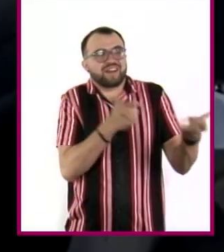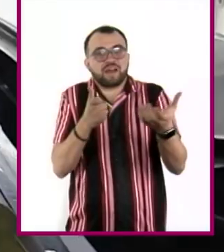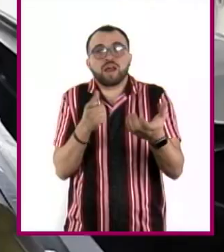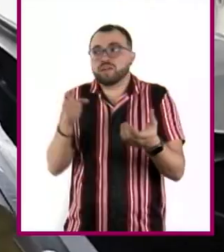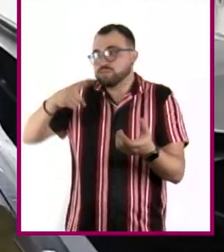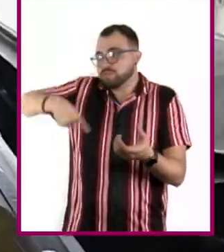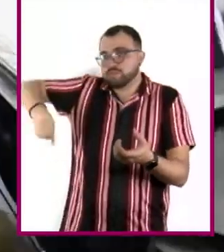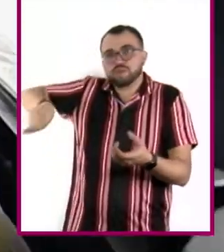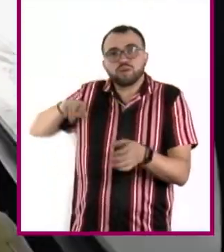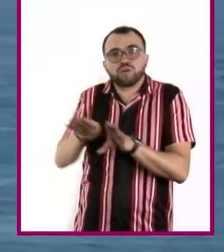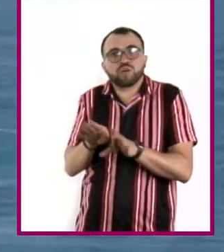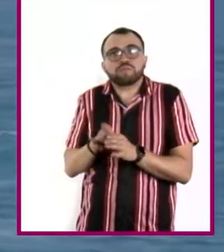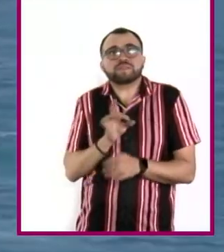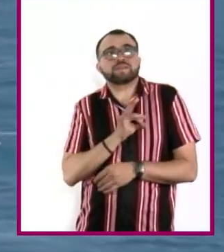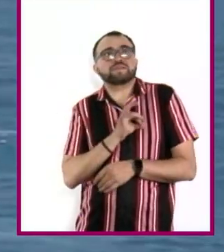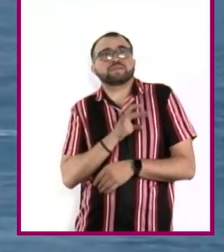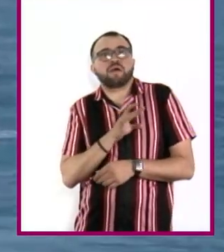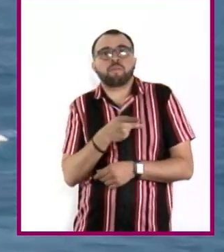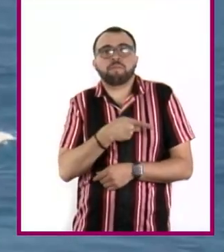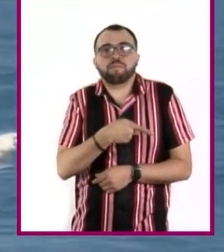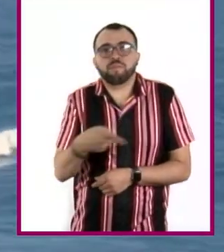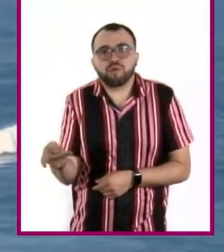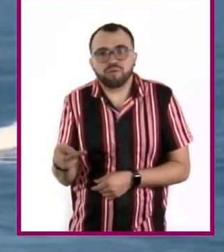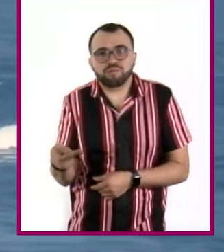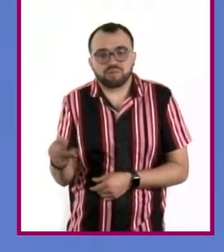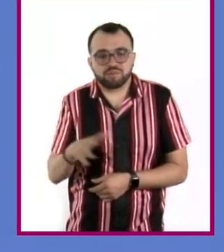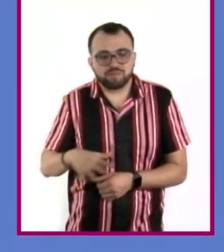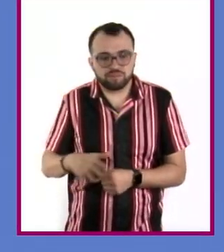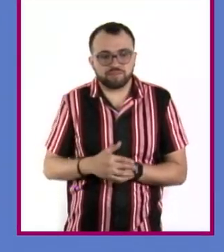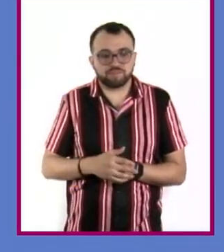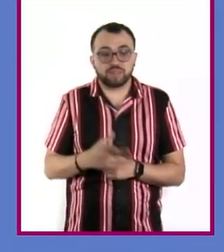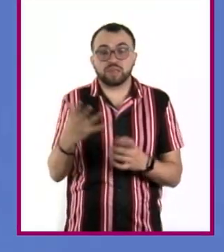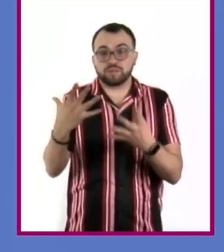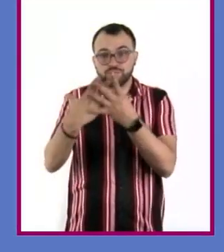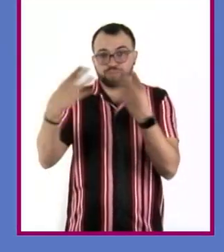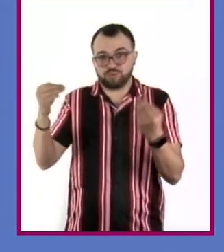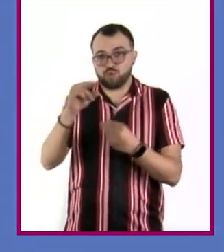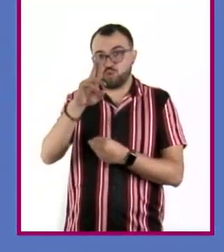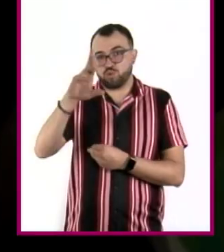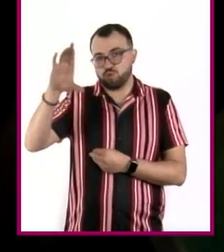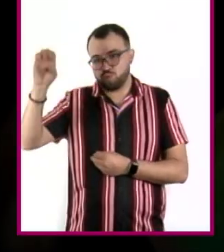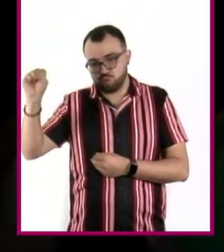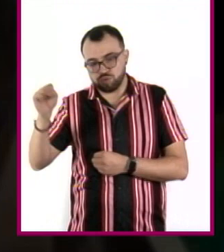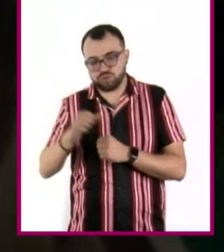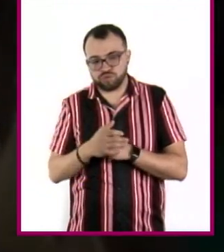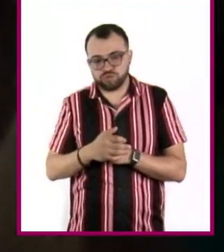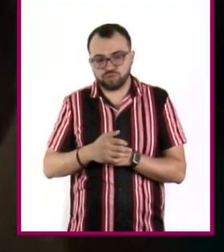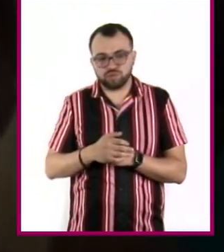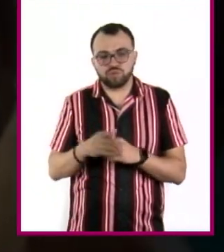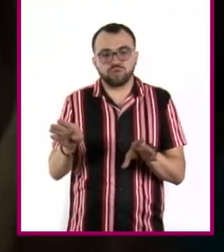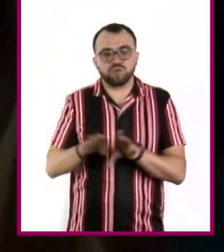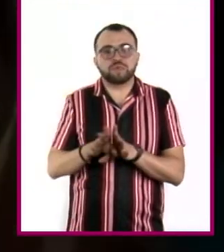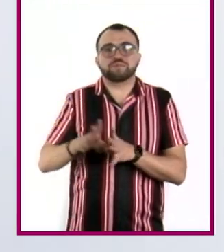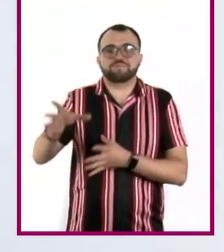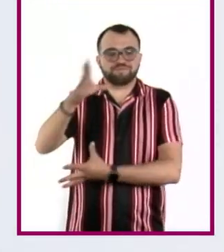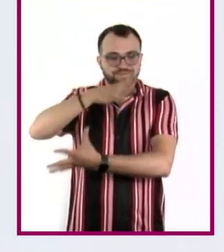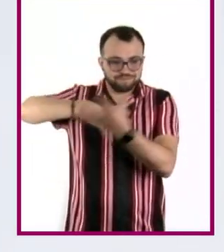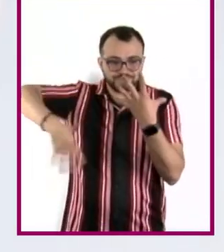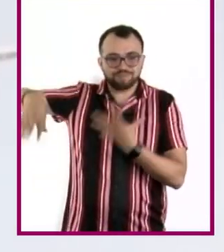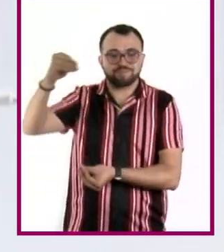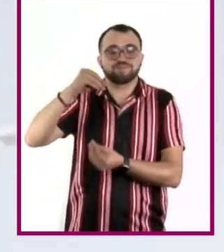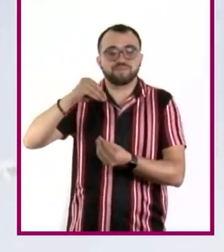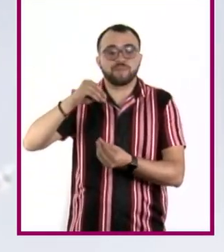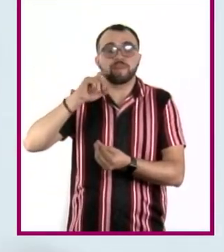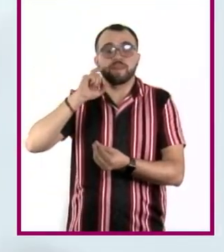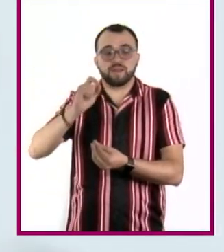Veamos esto. La desaparición del socialismo soviético, en teoría, facilitaría la remoción de cosas que se habrían